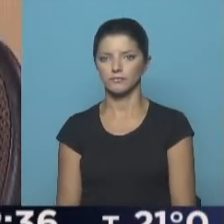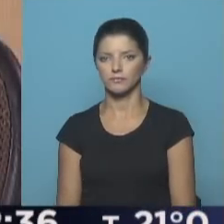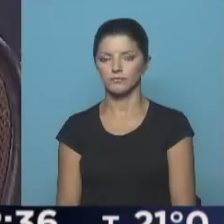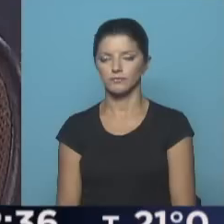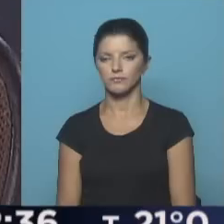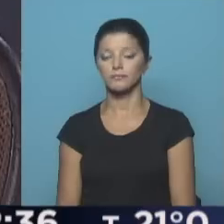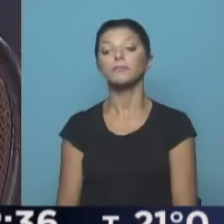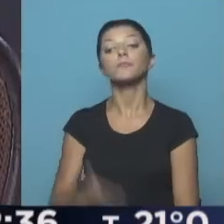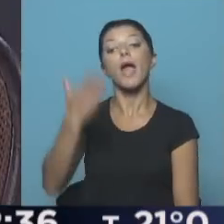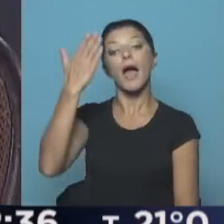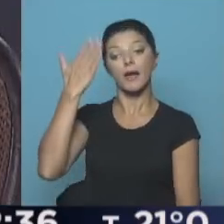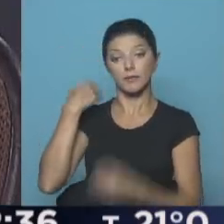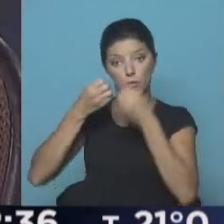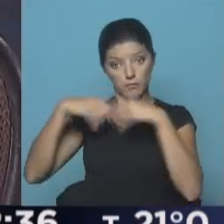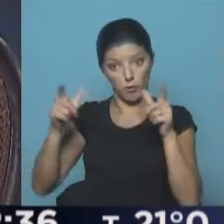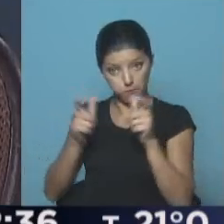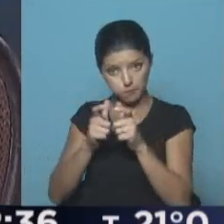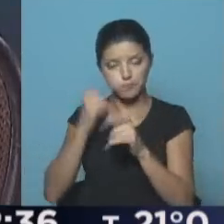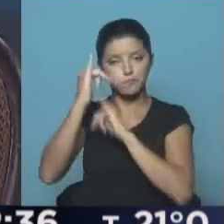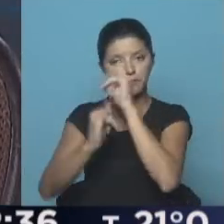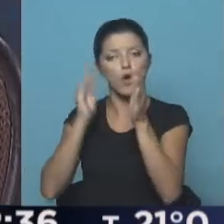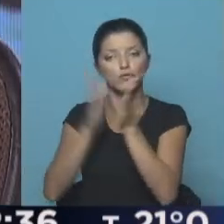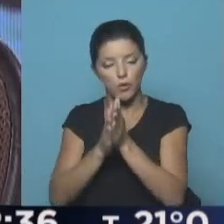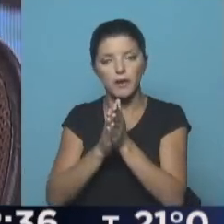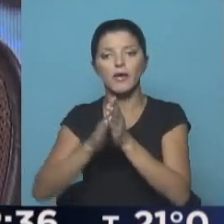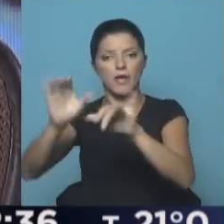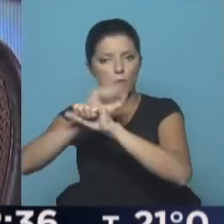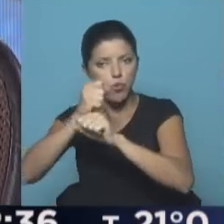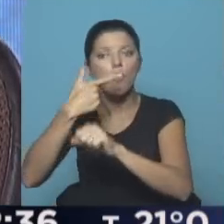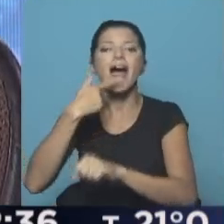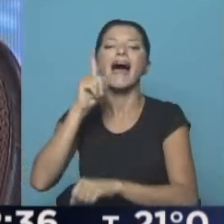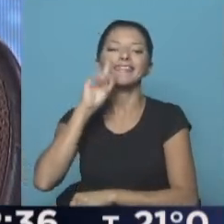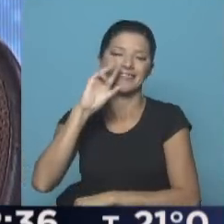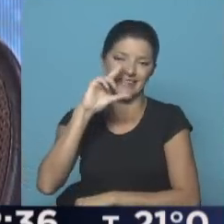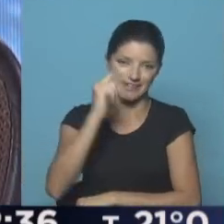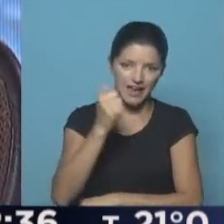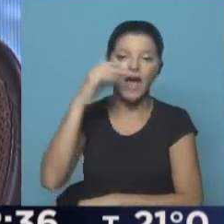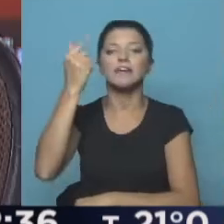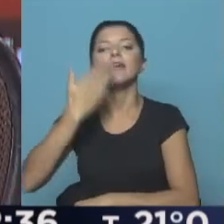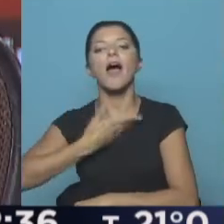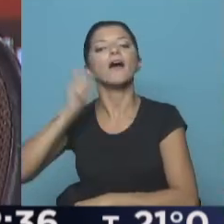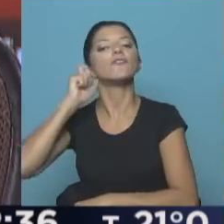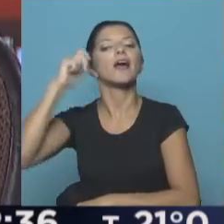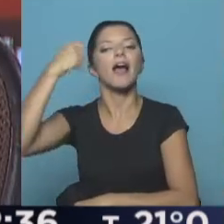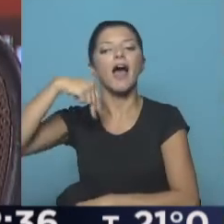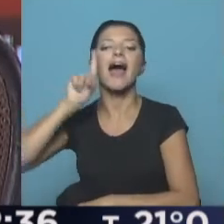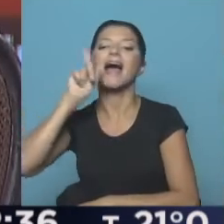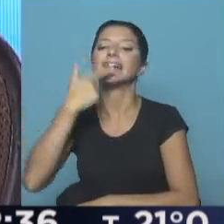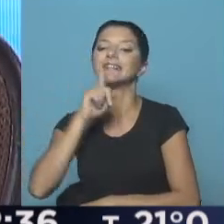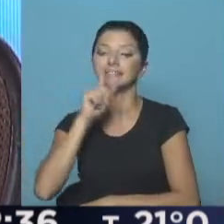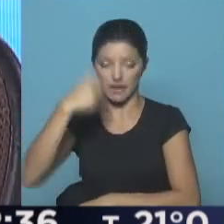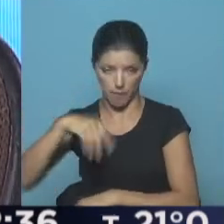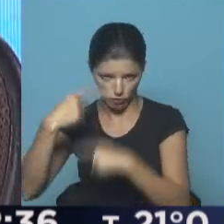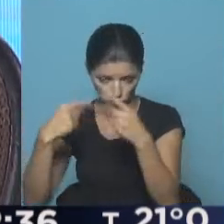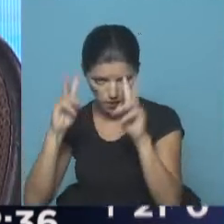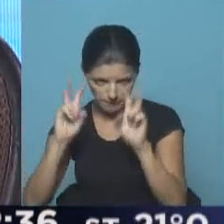Comenzábamos el programa y hablábamos de los ataques a Siria y Afganistán, ataques de los que vamos a seguir hablando en el transcurso de esta emisión. Pero